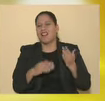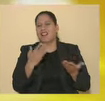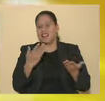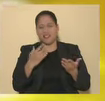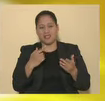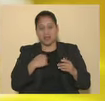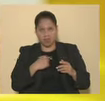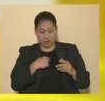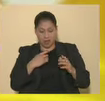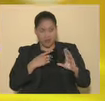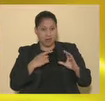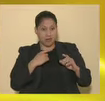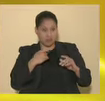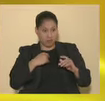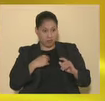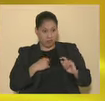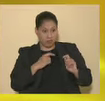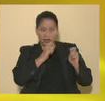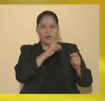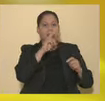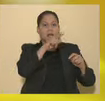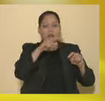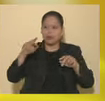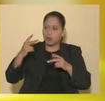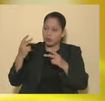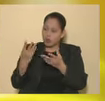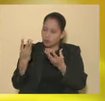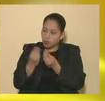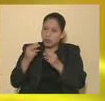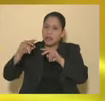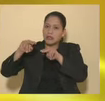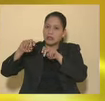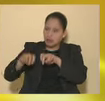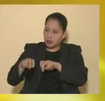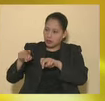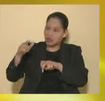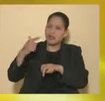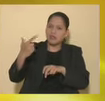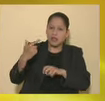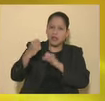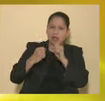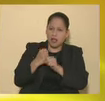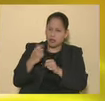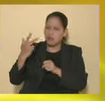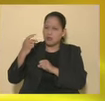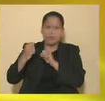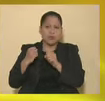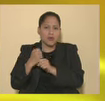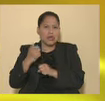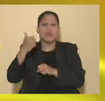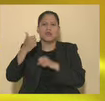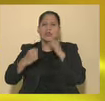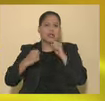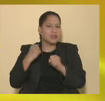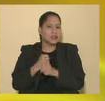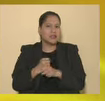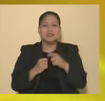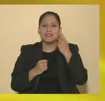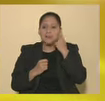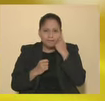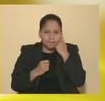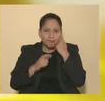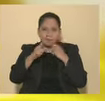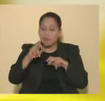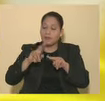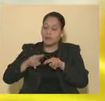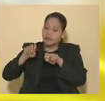educación consciente es sentarte con tu hijo, 8 años, 7 años de edad, 6, desde ahí inicia, ¿no? Desde